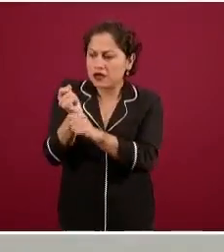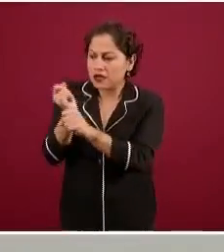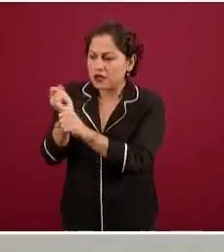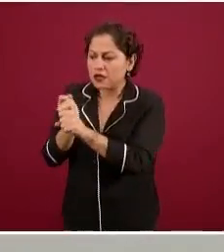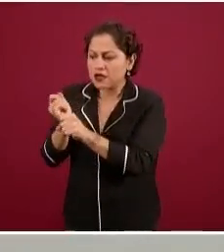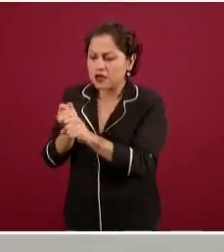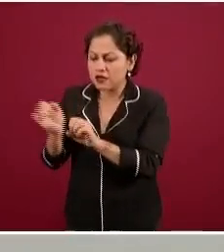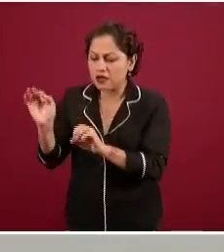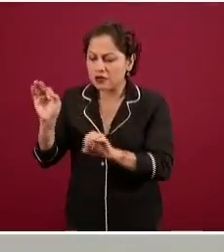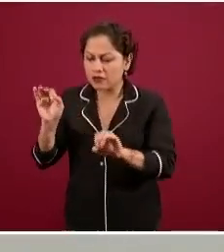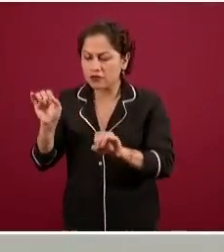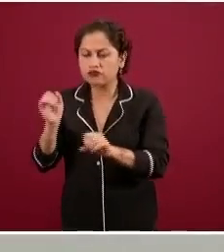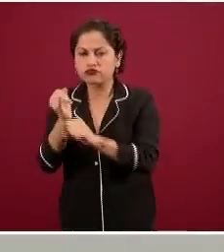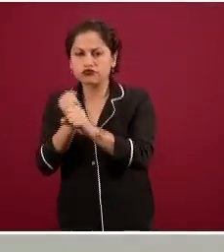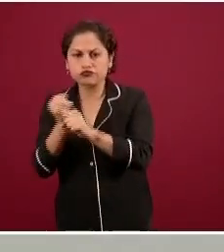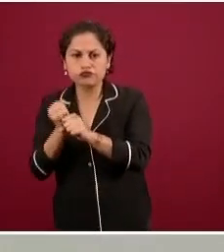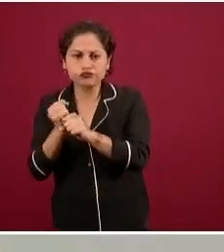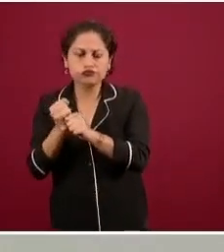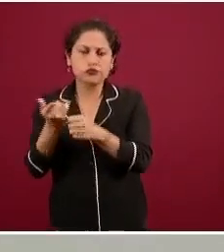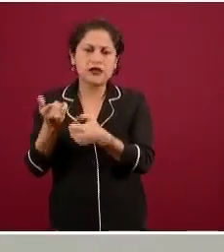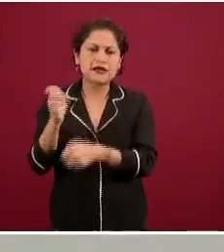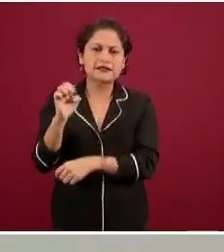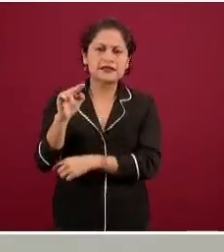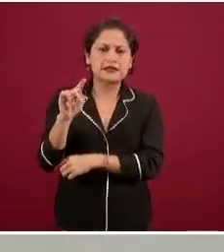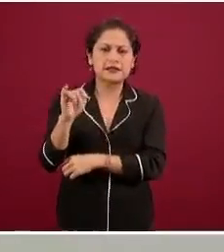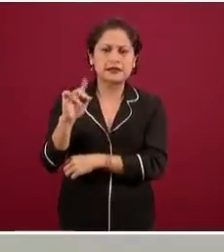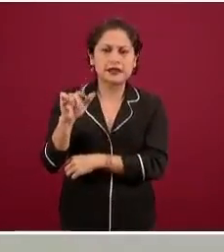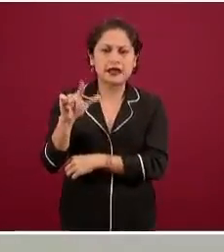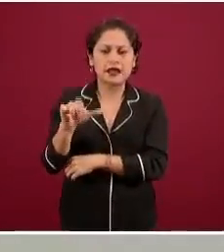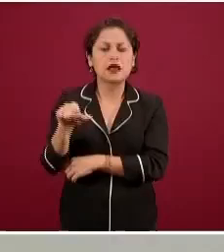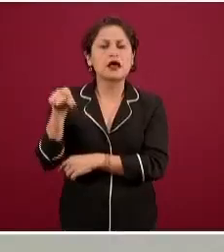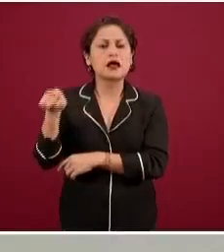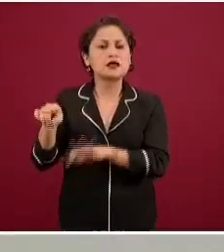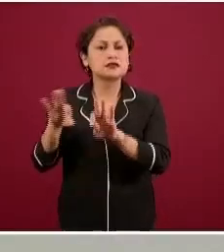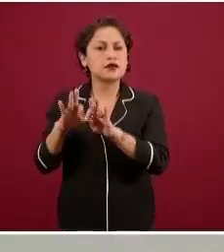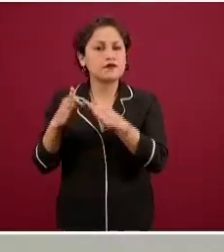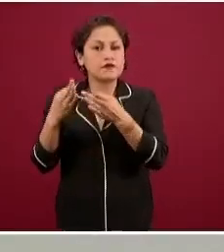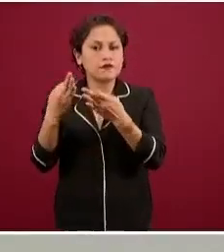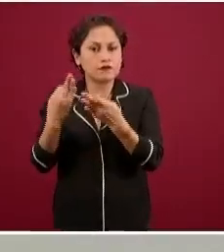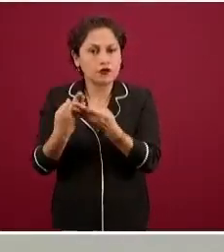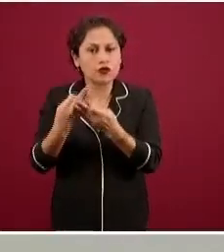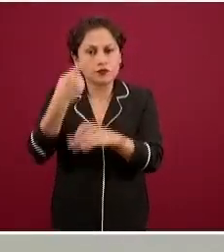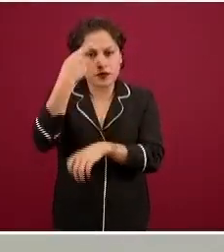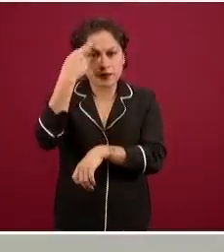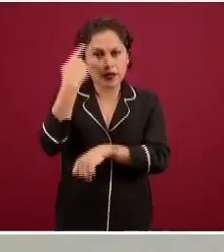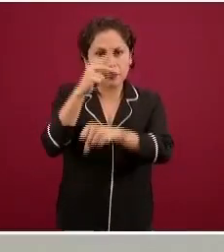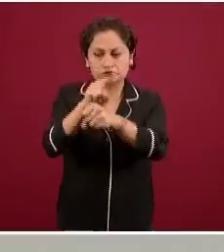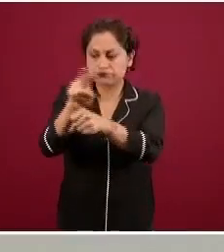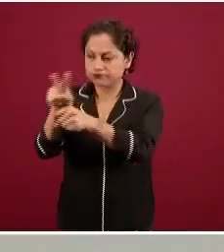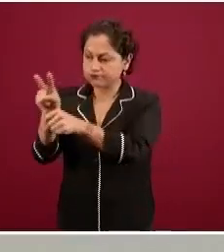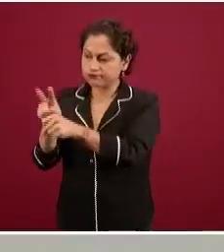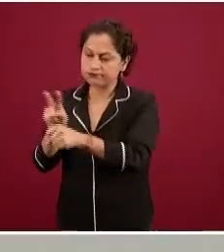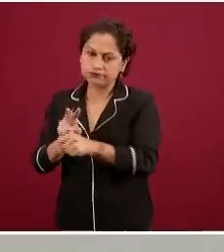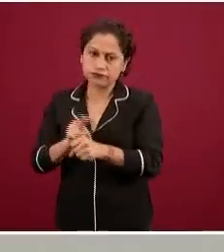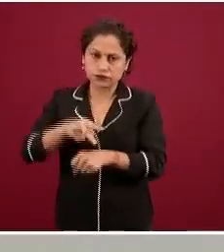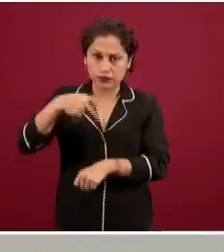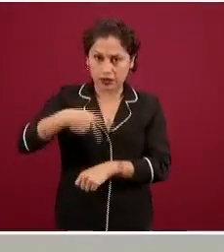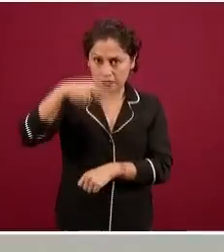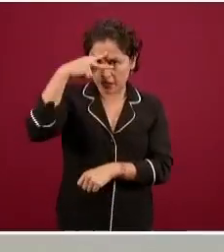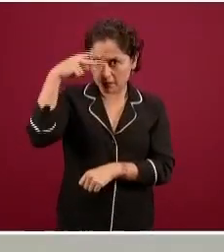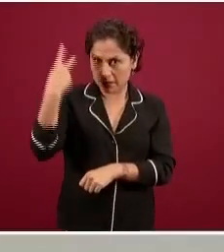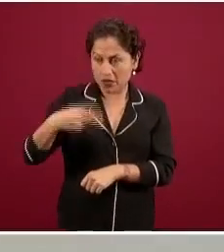Centinela y cómo este modelo de trabajo, este mecanismo de vigilancia que existe en México desde